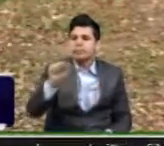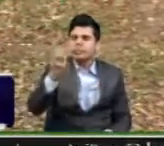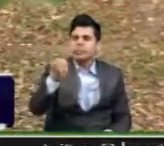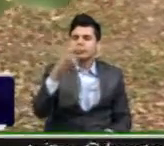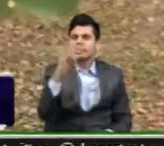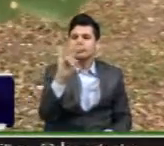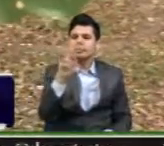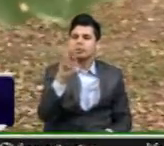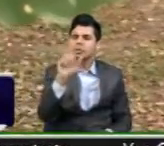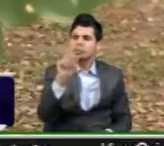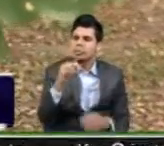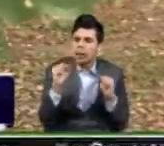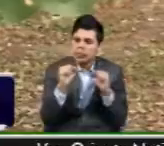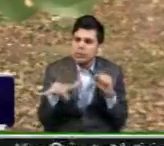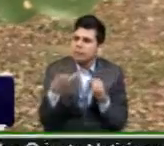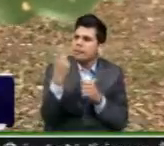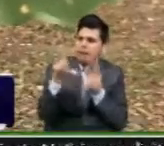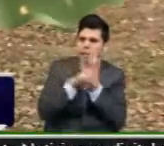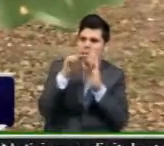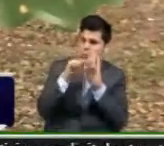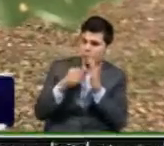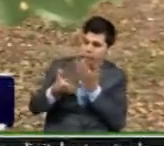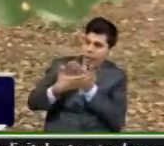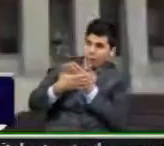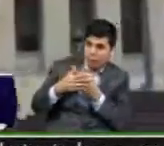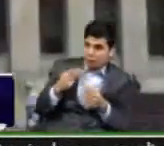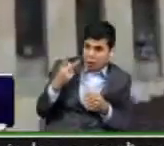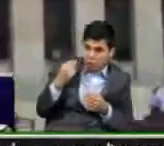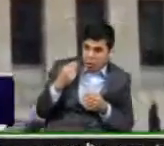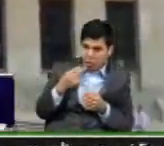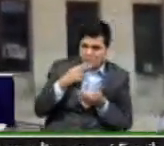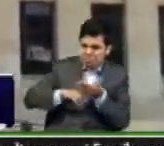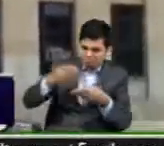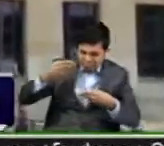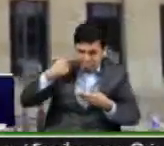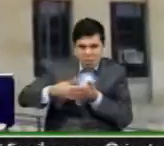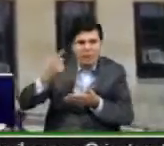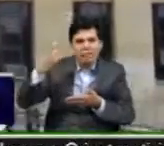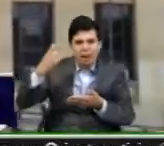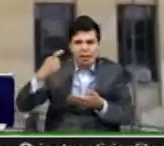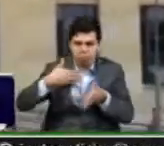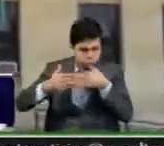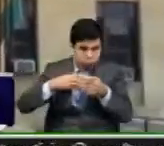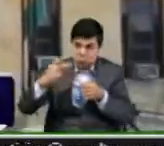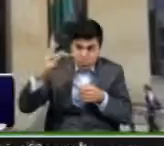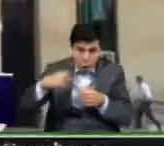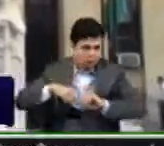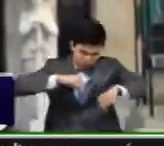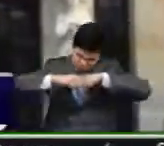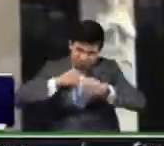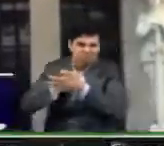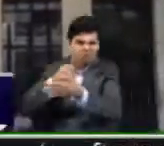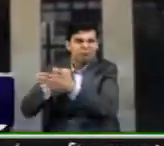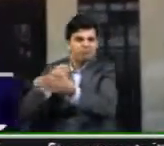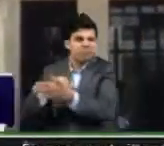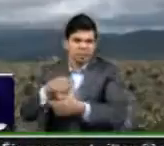notificados las acciones legales continuarán en las últimas horas el tribunal administrativo de santander reconocer